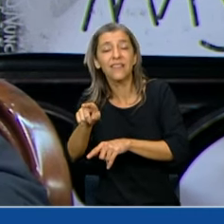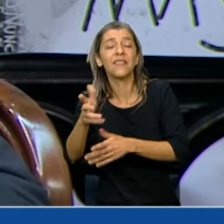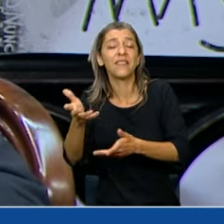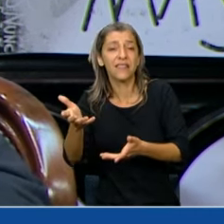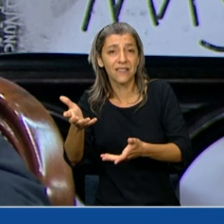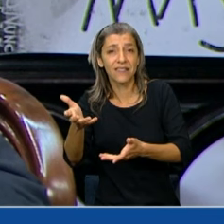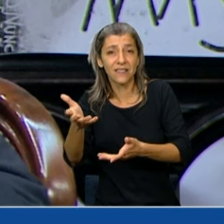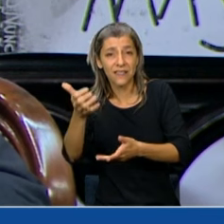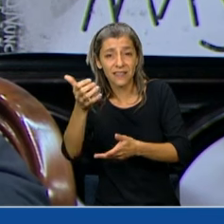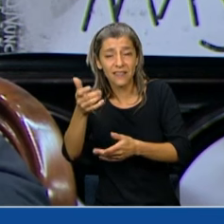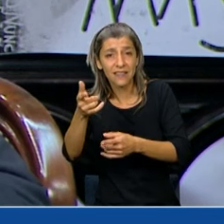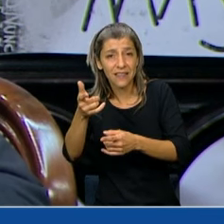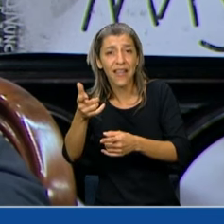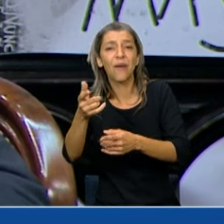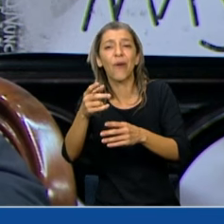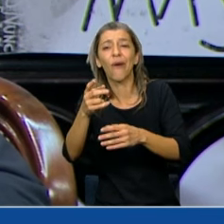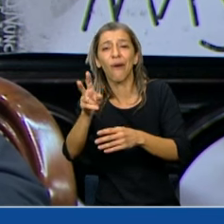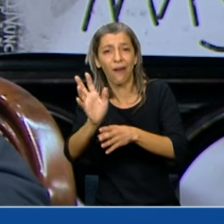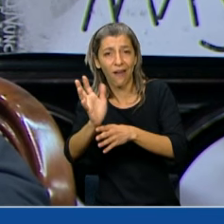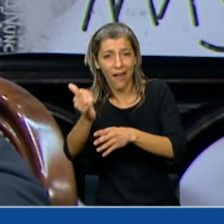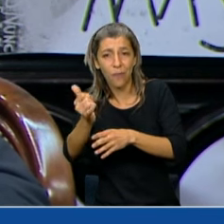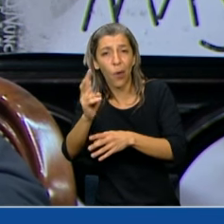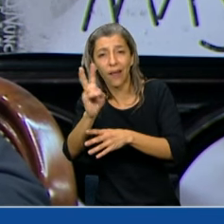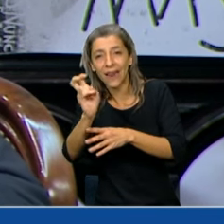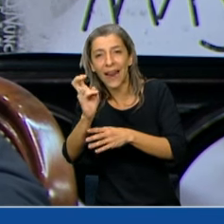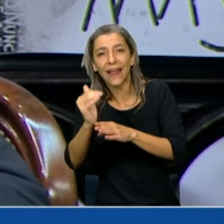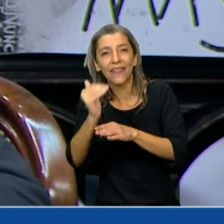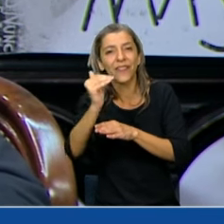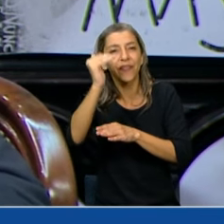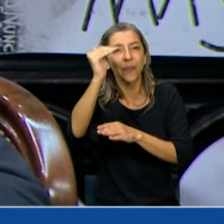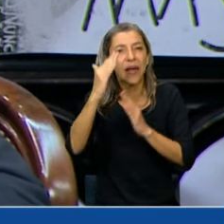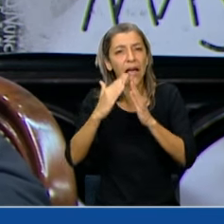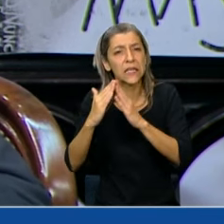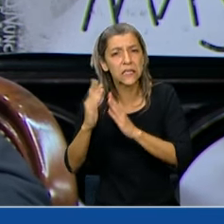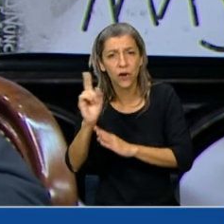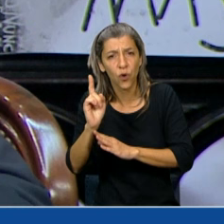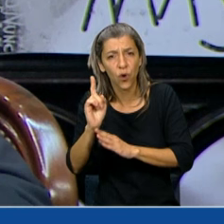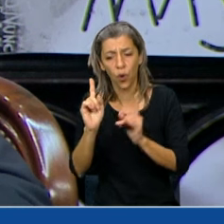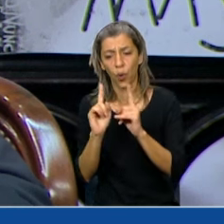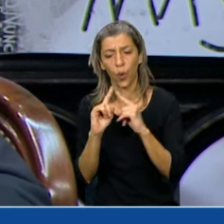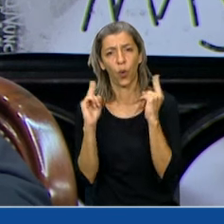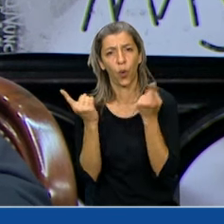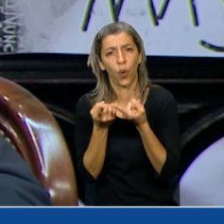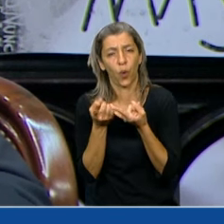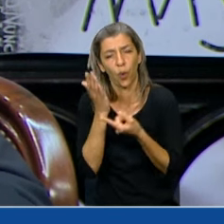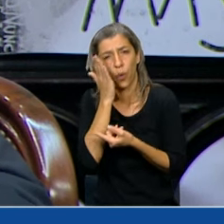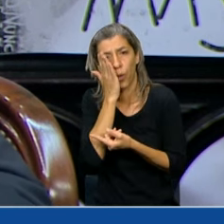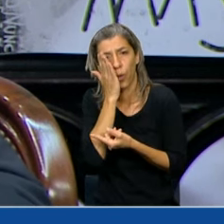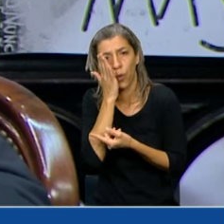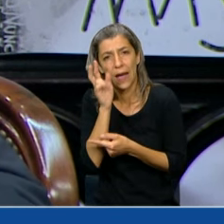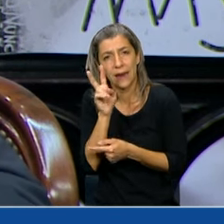aloja no en viviendas no en departament alquila piezas